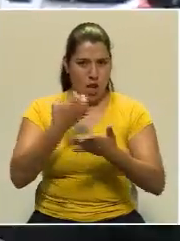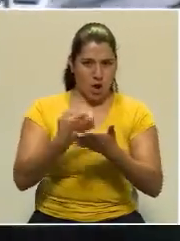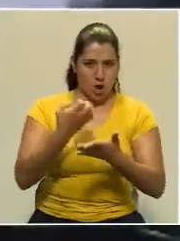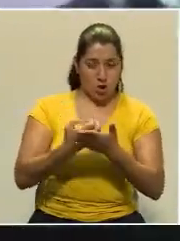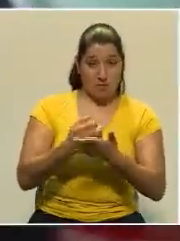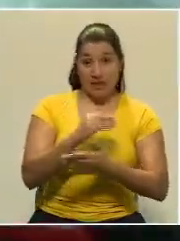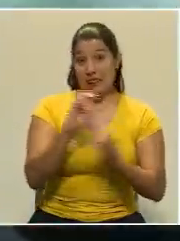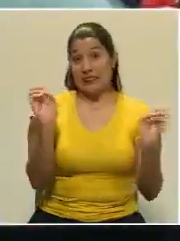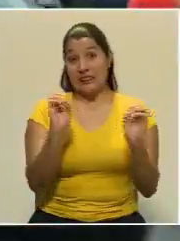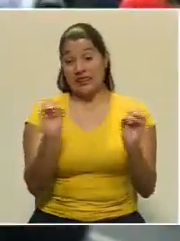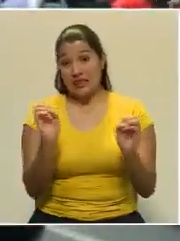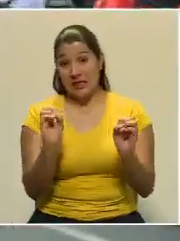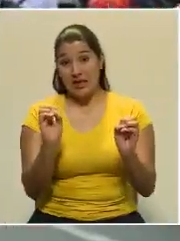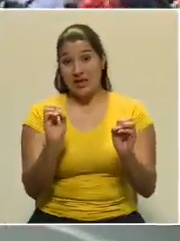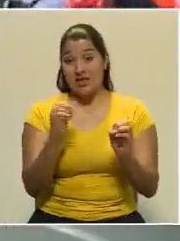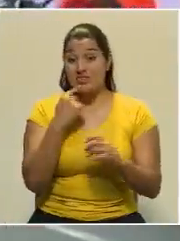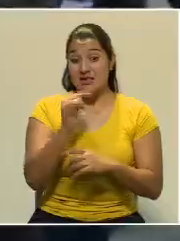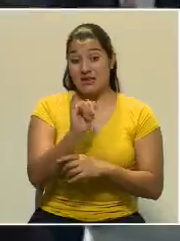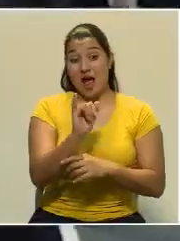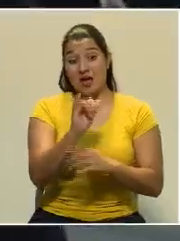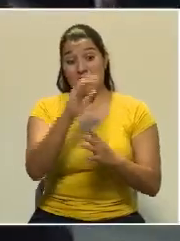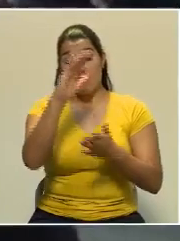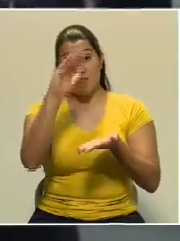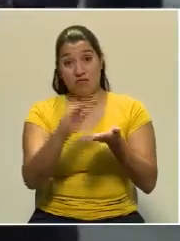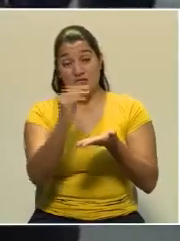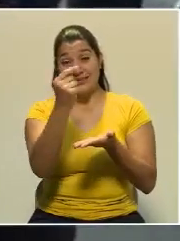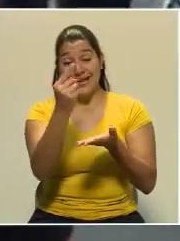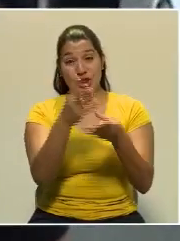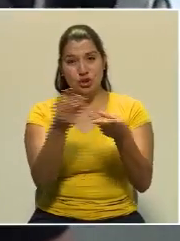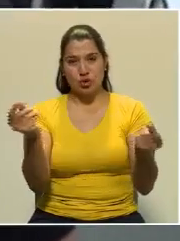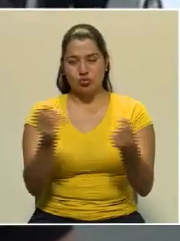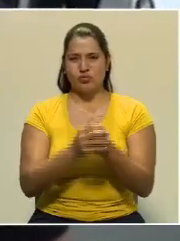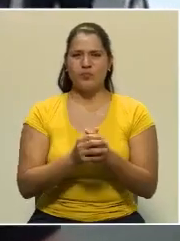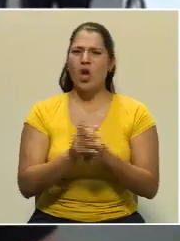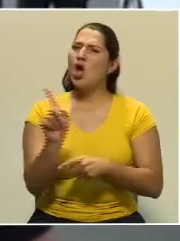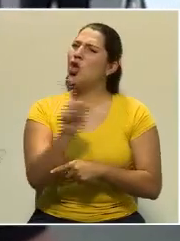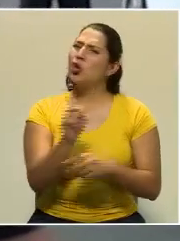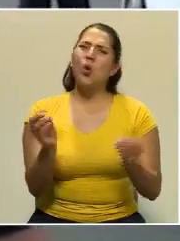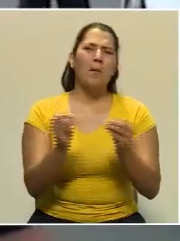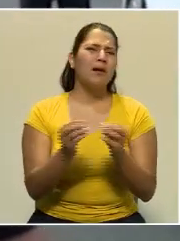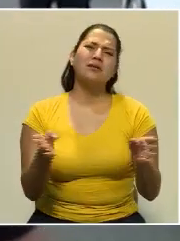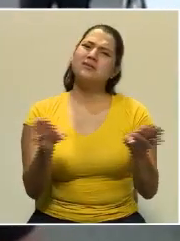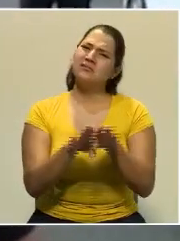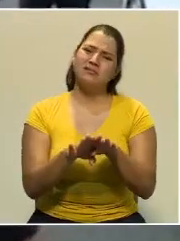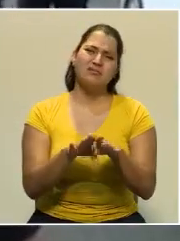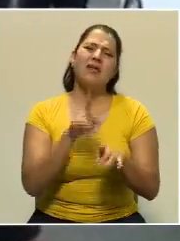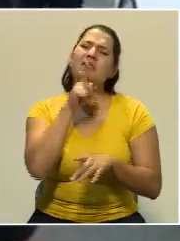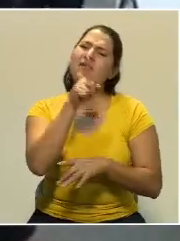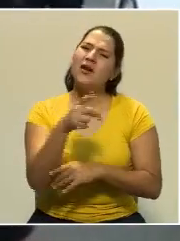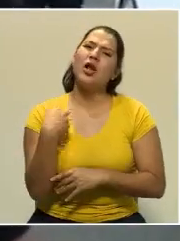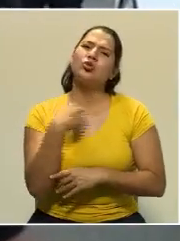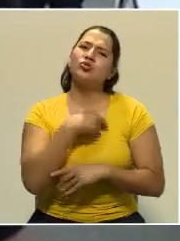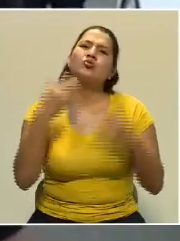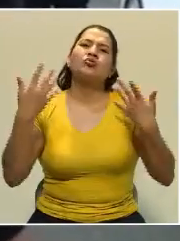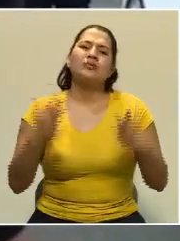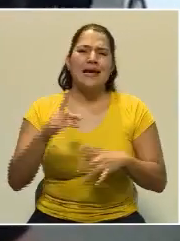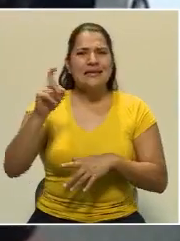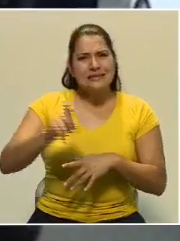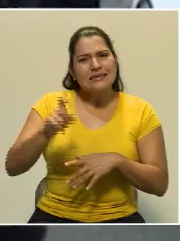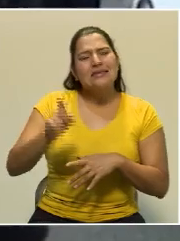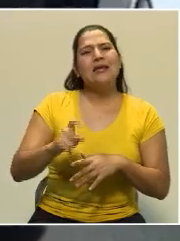menos buscar que sea la única solución. No más cierres, de verdad ya nosotros necesitamos que se pongan serios